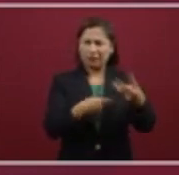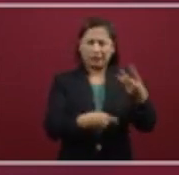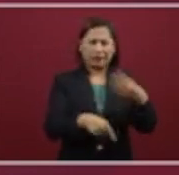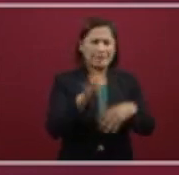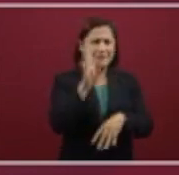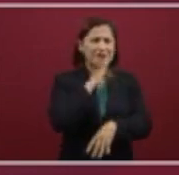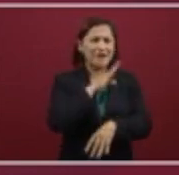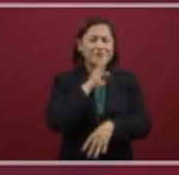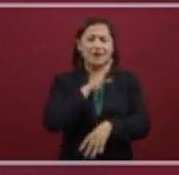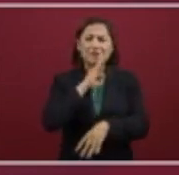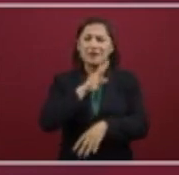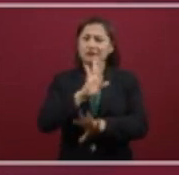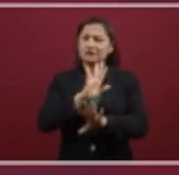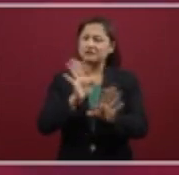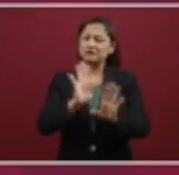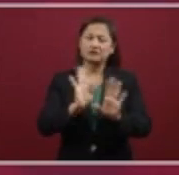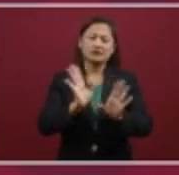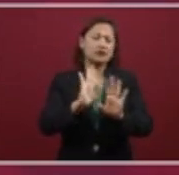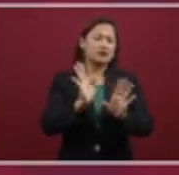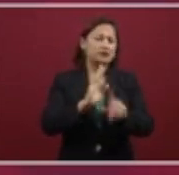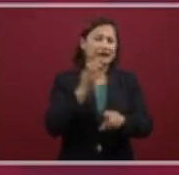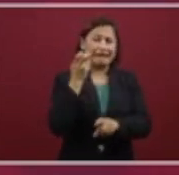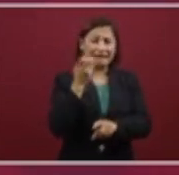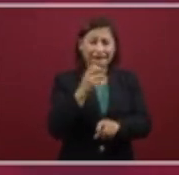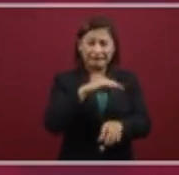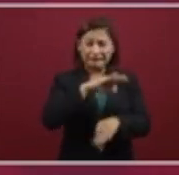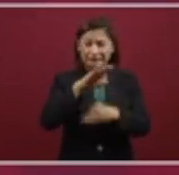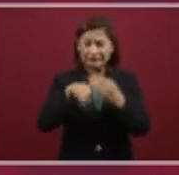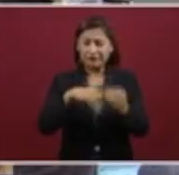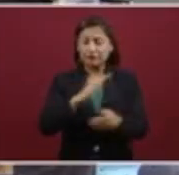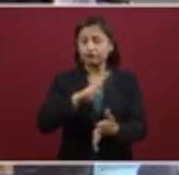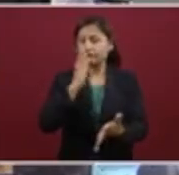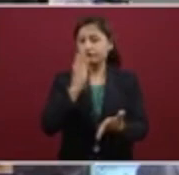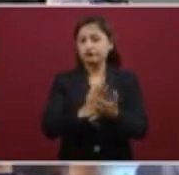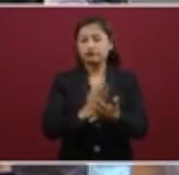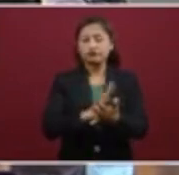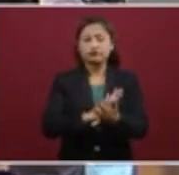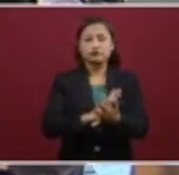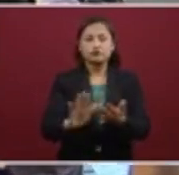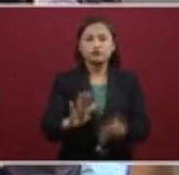Pues vamos a terminar con esa corrupción.